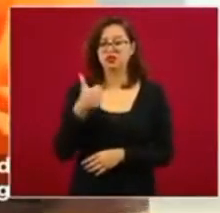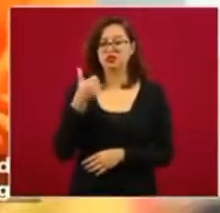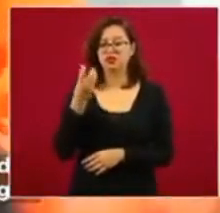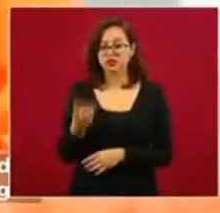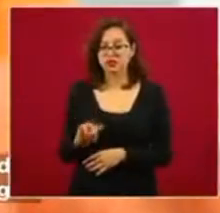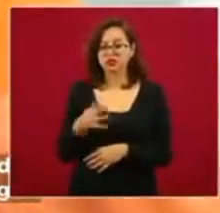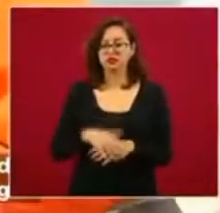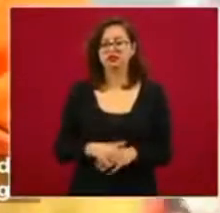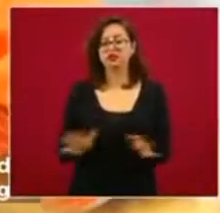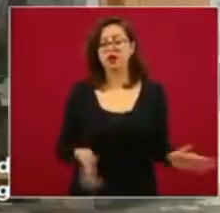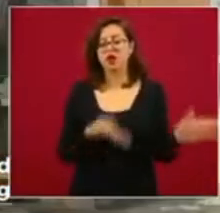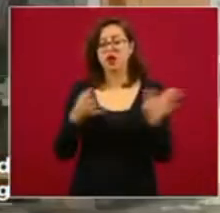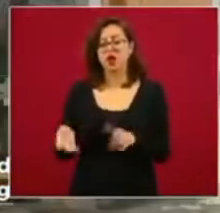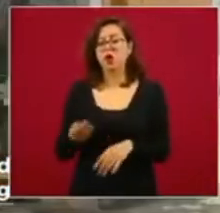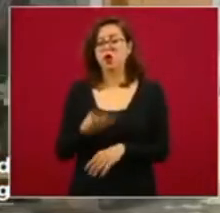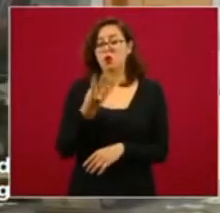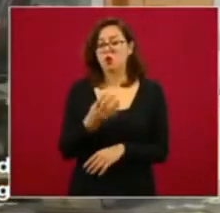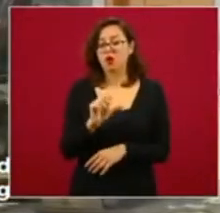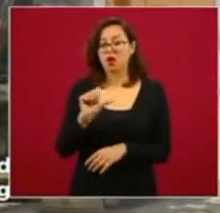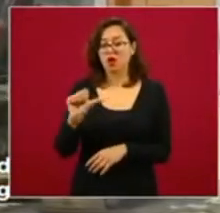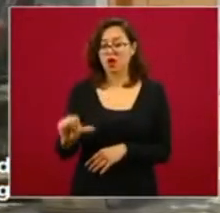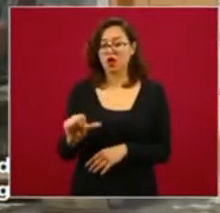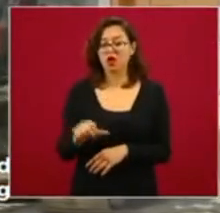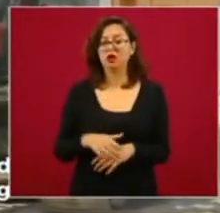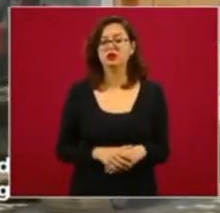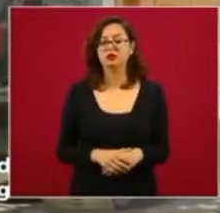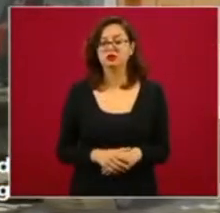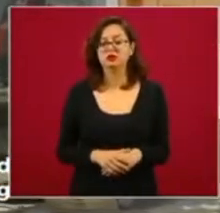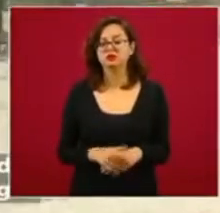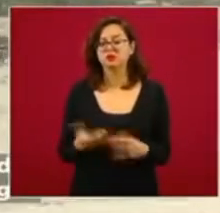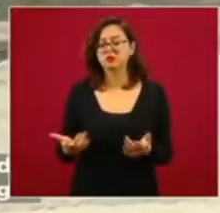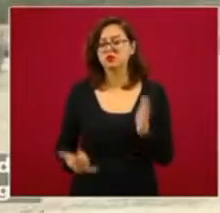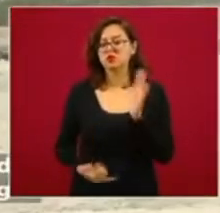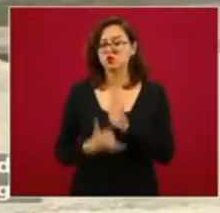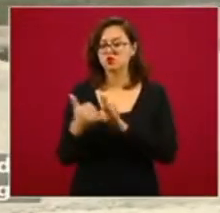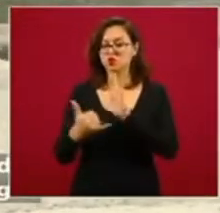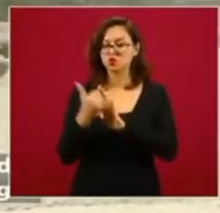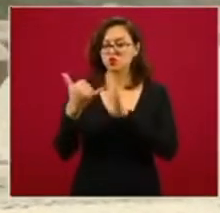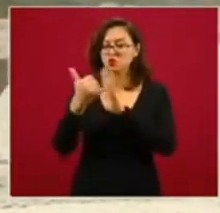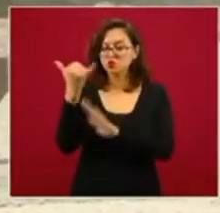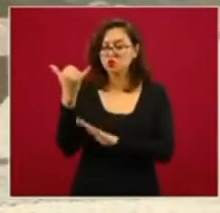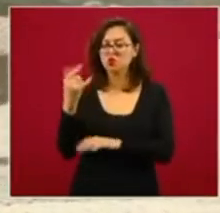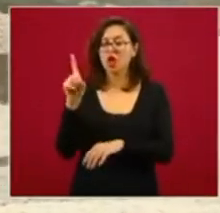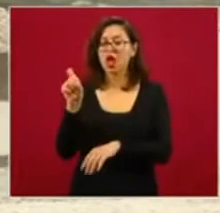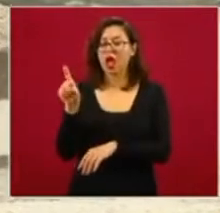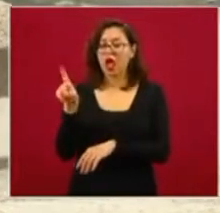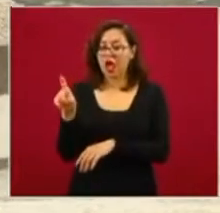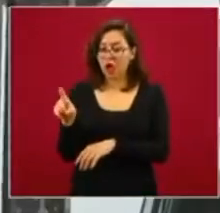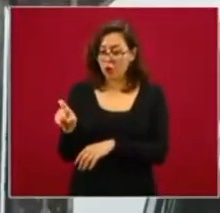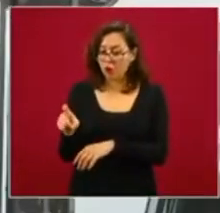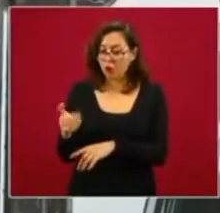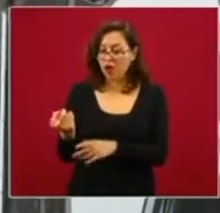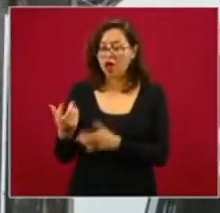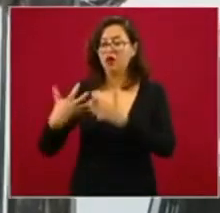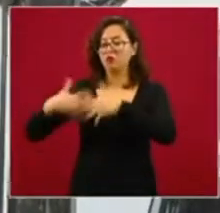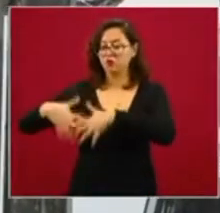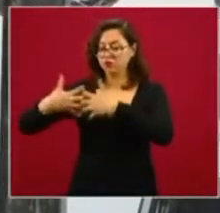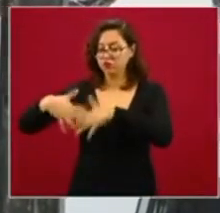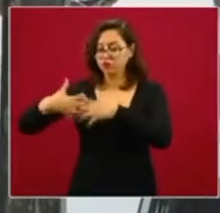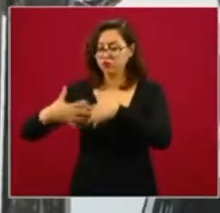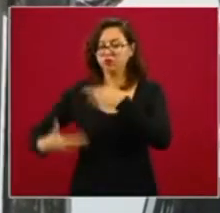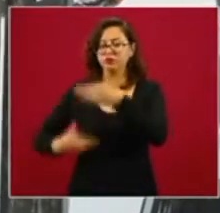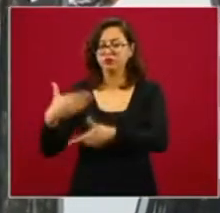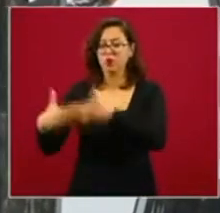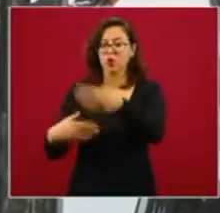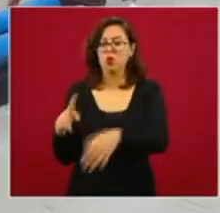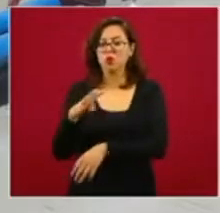paquete 4A, a cargo de la empresa Techint, relativo a la construcción de las plantas de aguas amargas, registra un avance